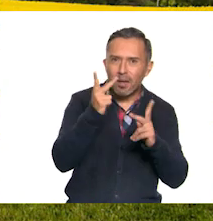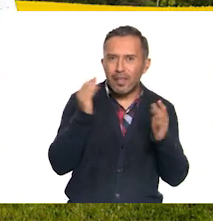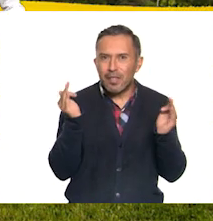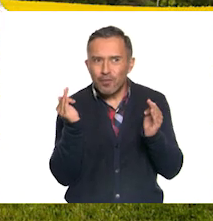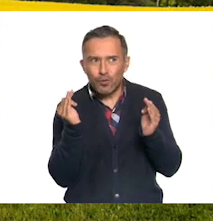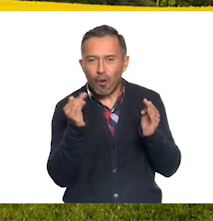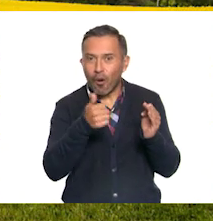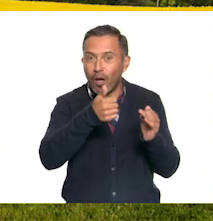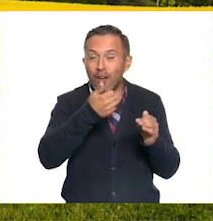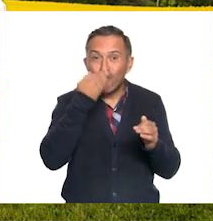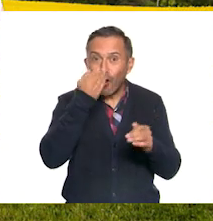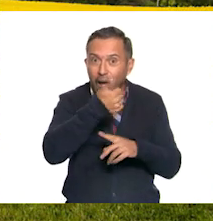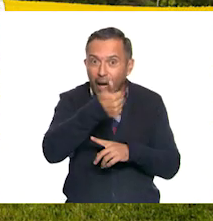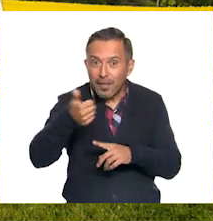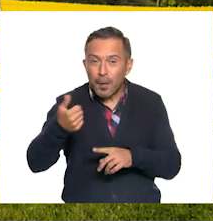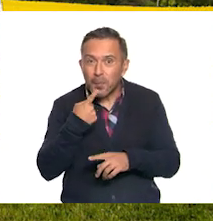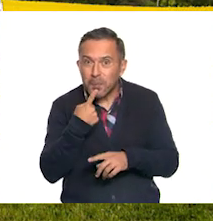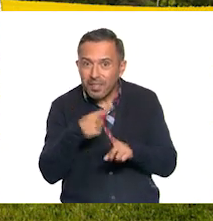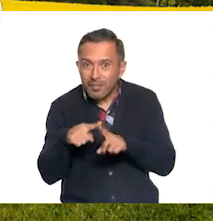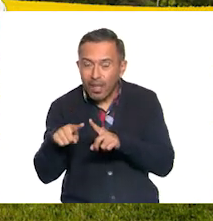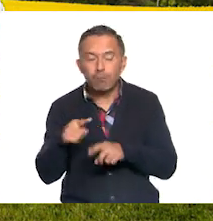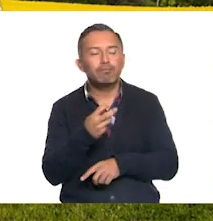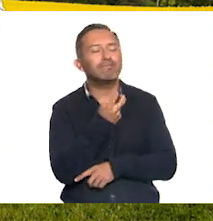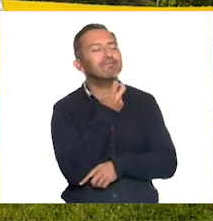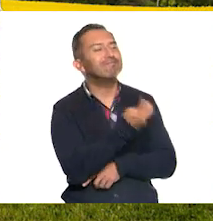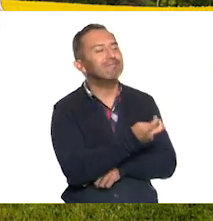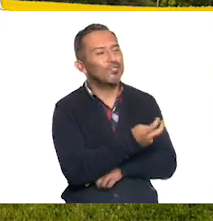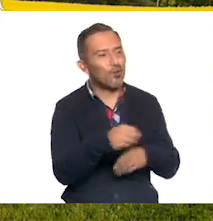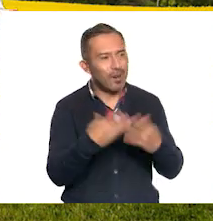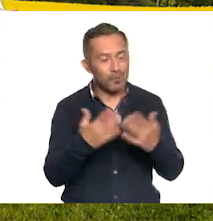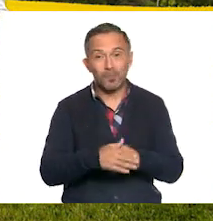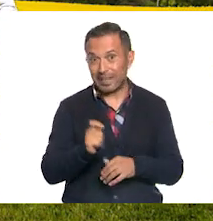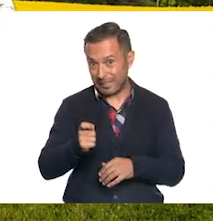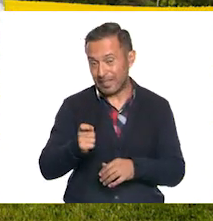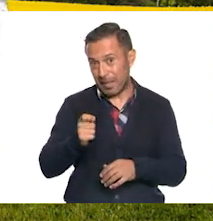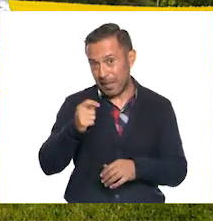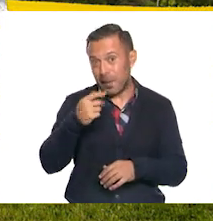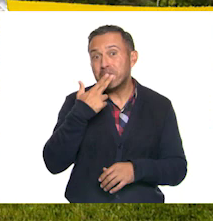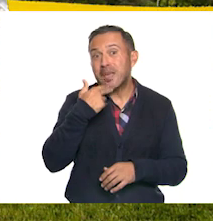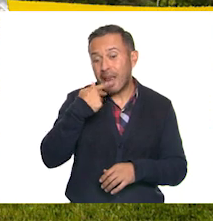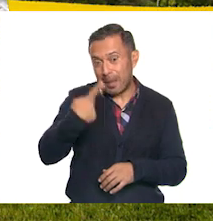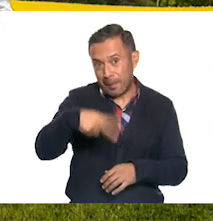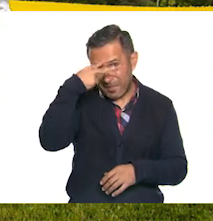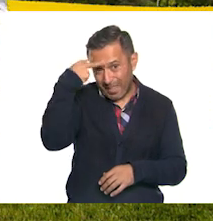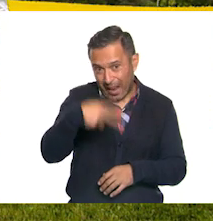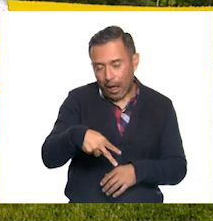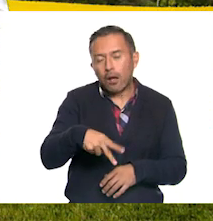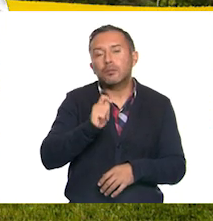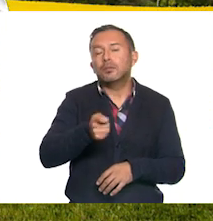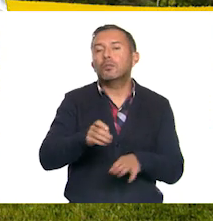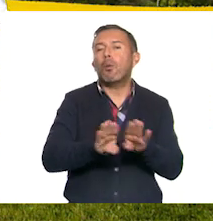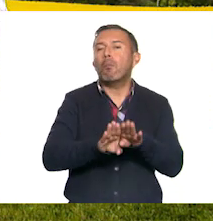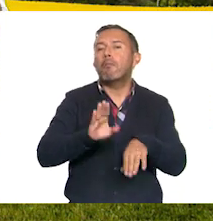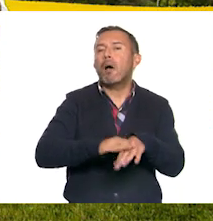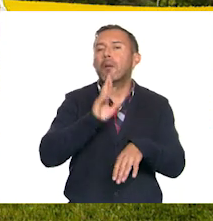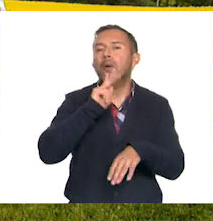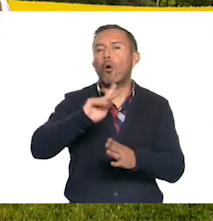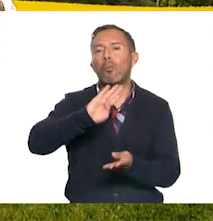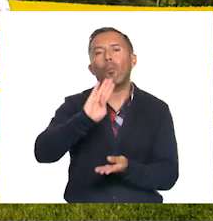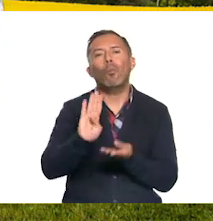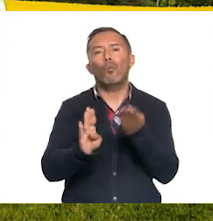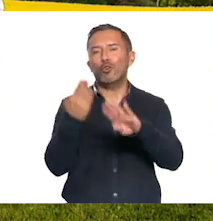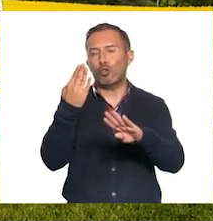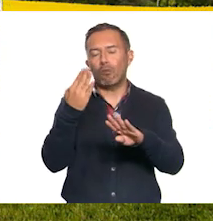sabor. Exacto. Eso posiciona a la miel mexicana como una de las mejores del mundo, por lo que es